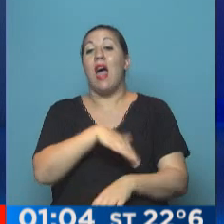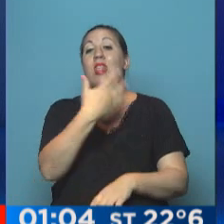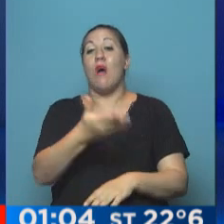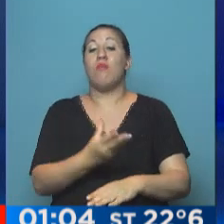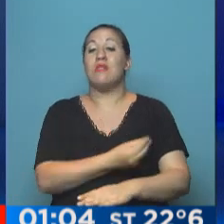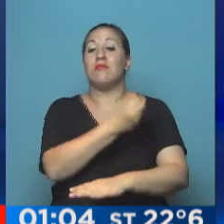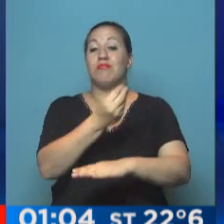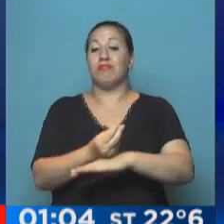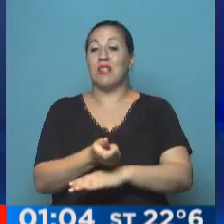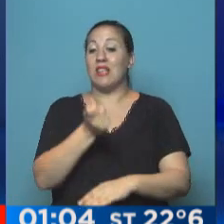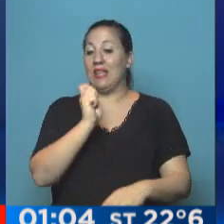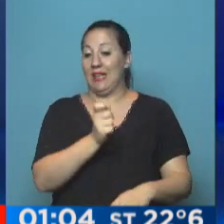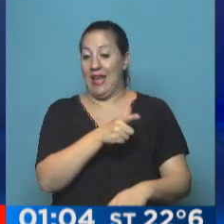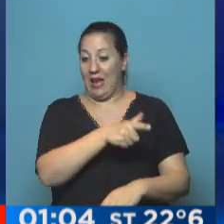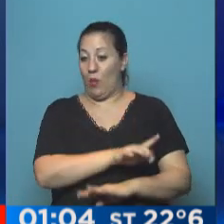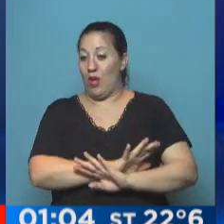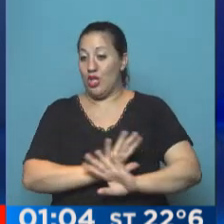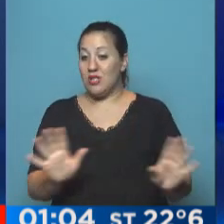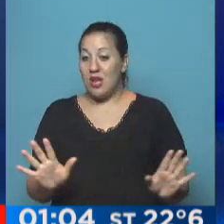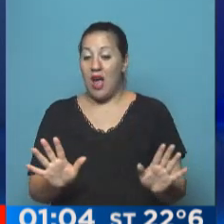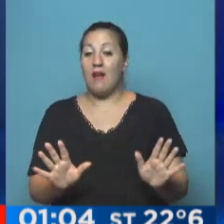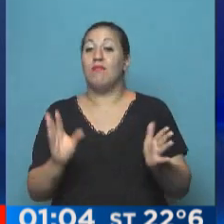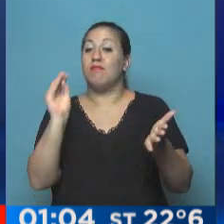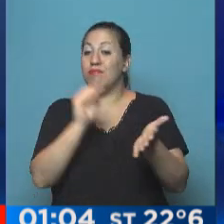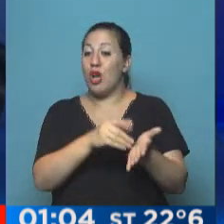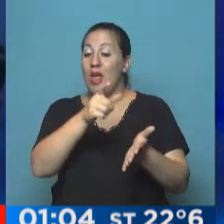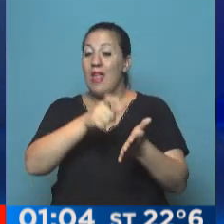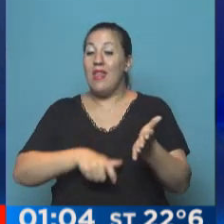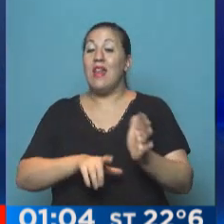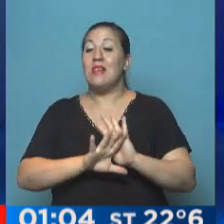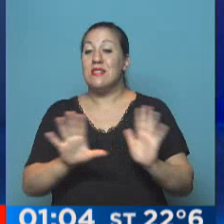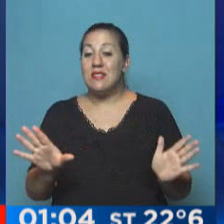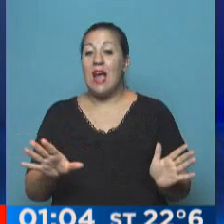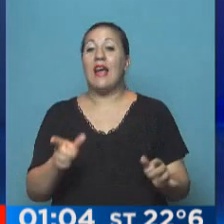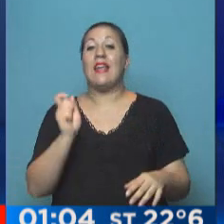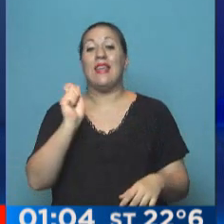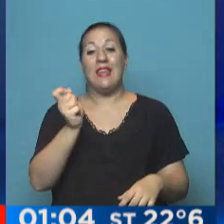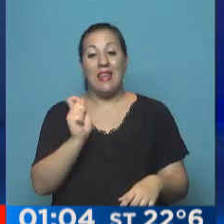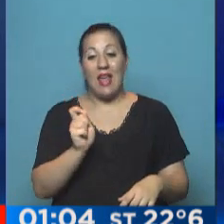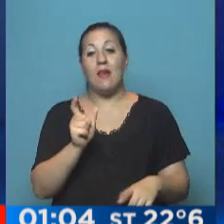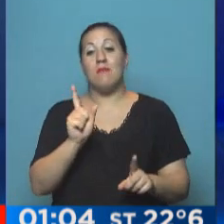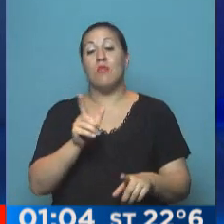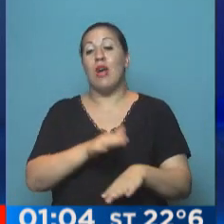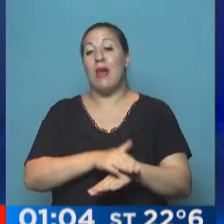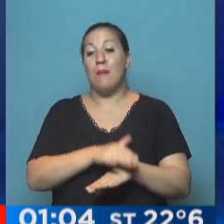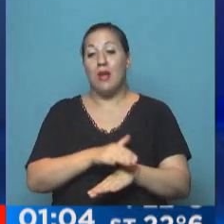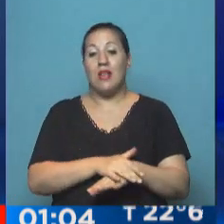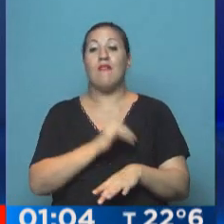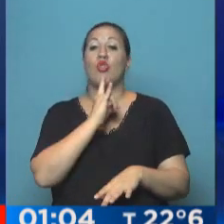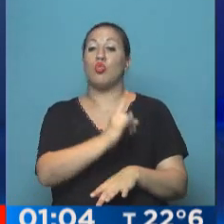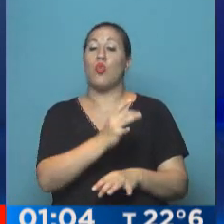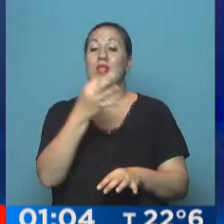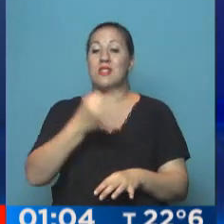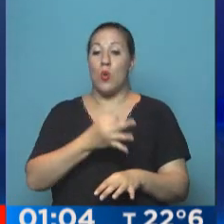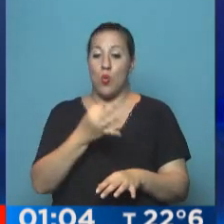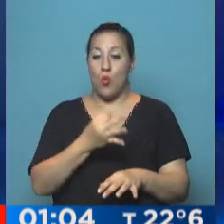lo continuará en su cargo cuando esté publicado en el boletín oficial, decía Sergio Berni, será el encargado del operativo de seguridad de